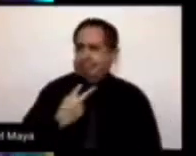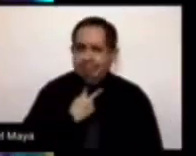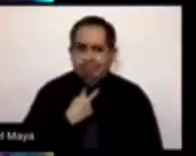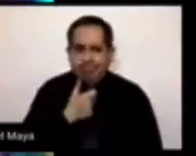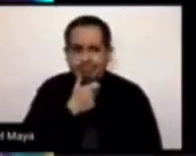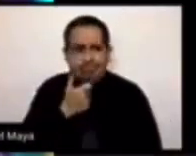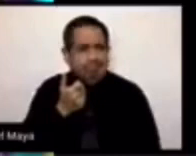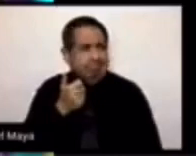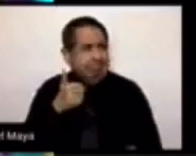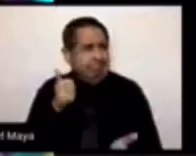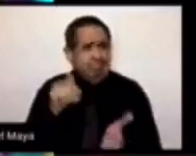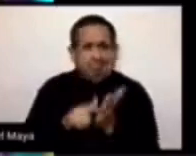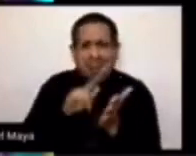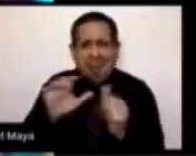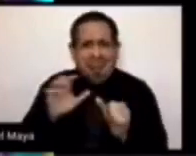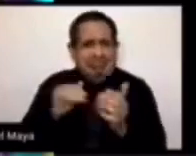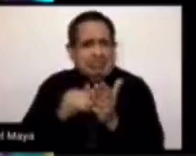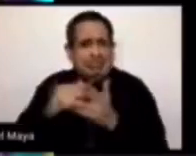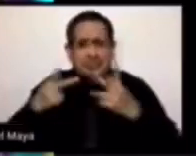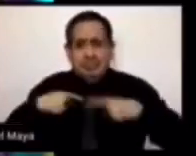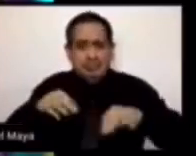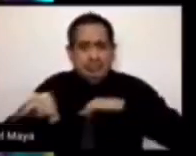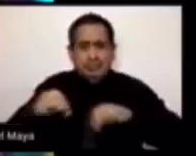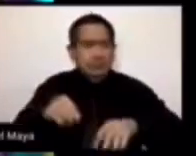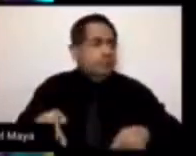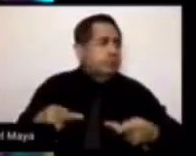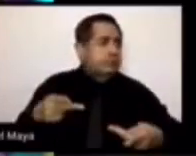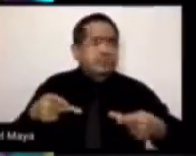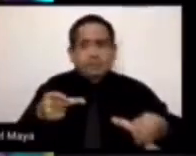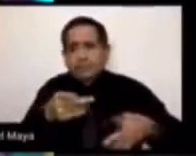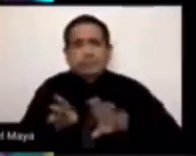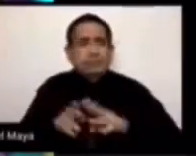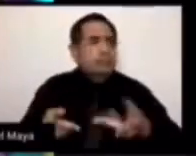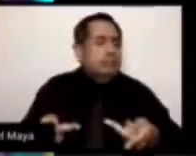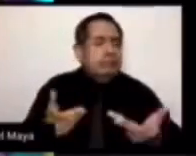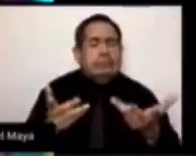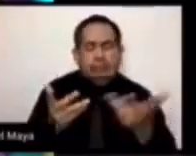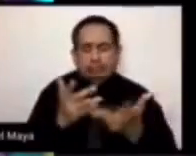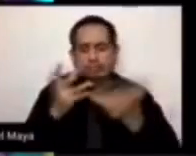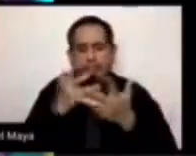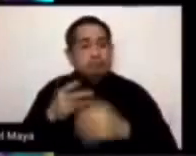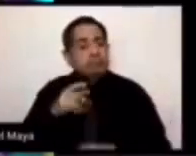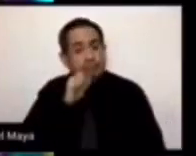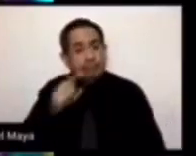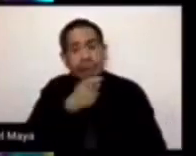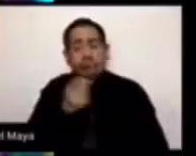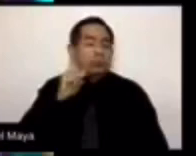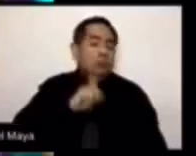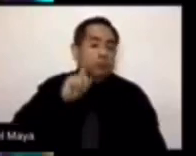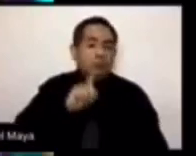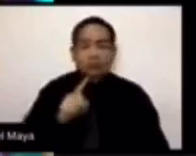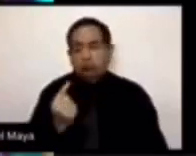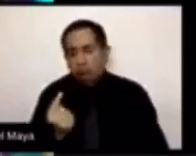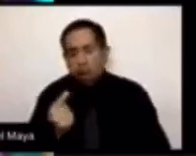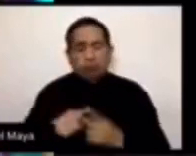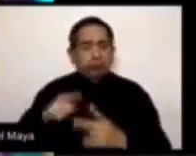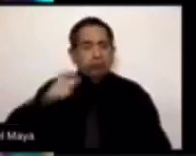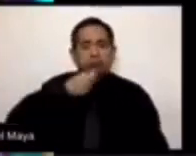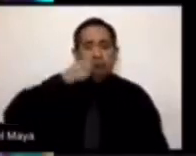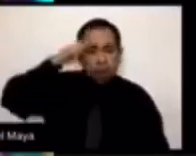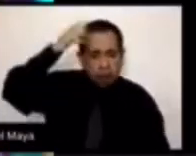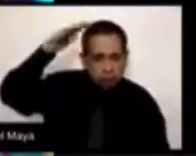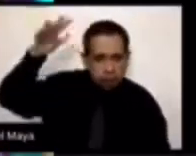millones de trabajadores del sector informal y especialmente las mujeres con hijos pequeños, adultos mayores y personas con